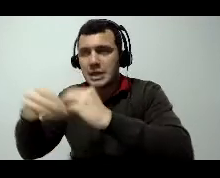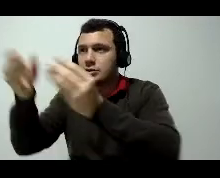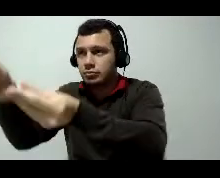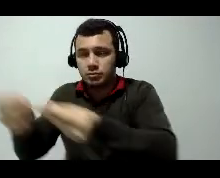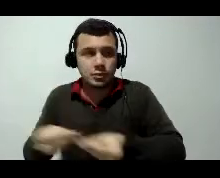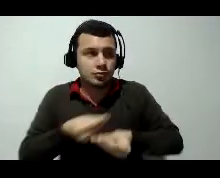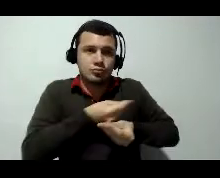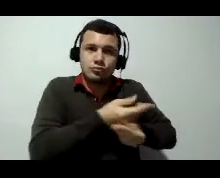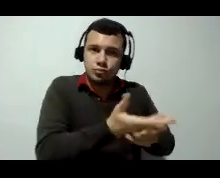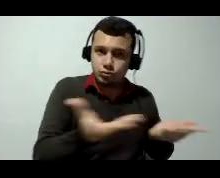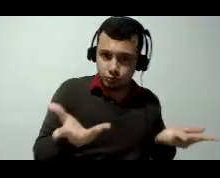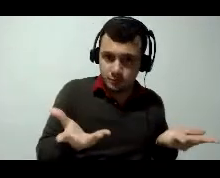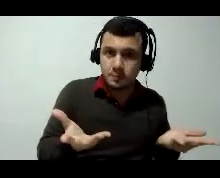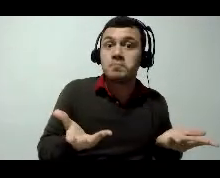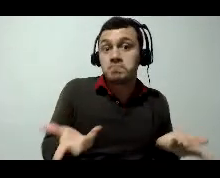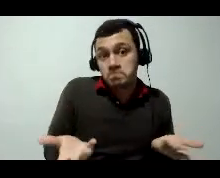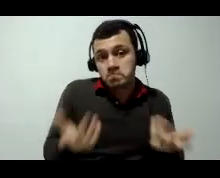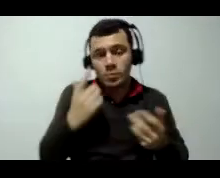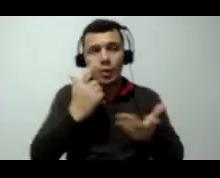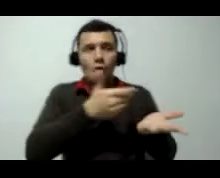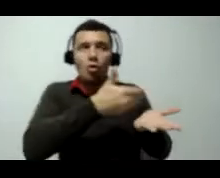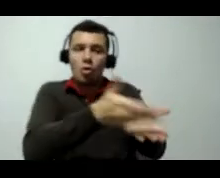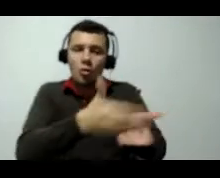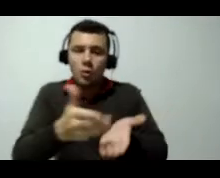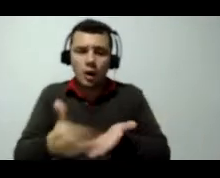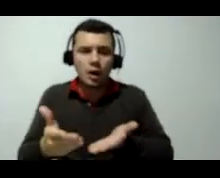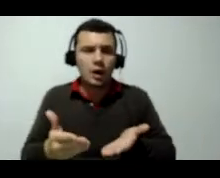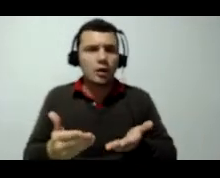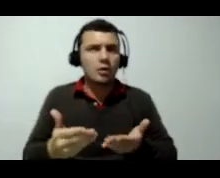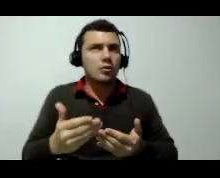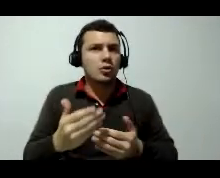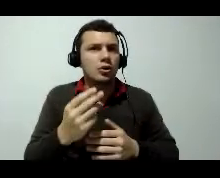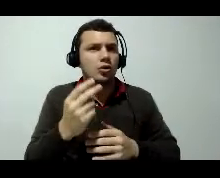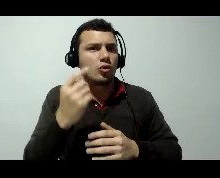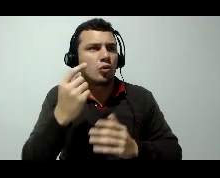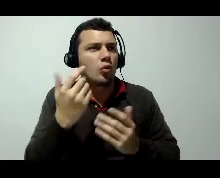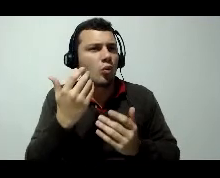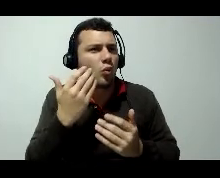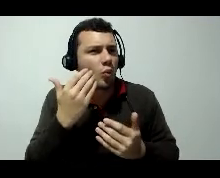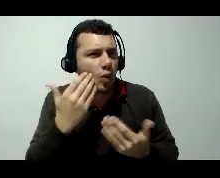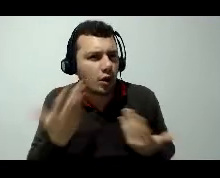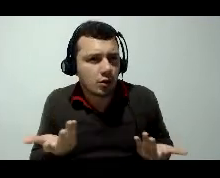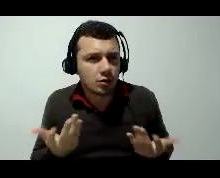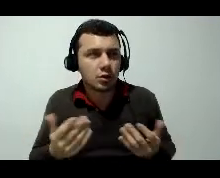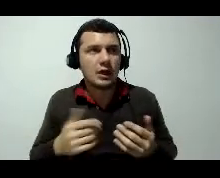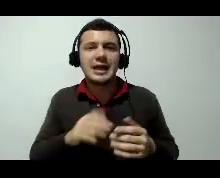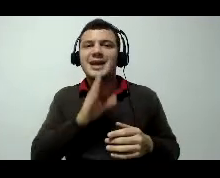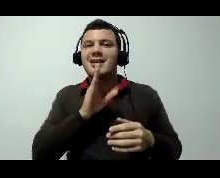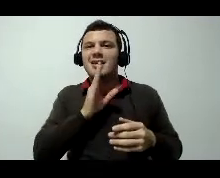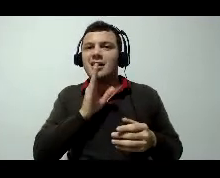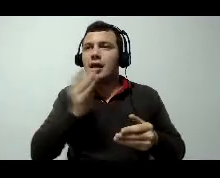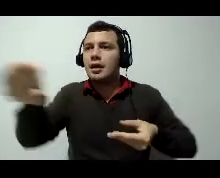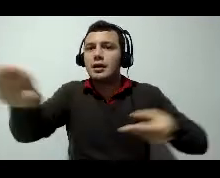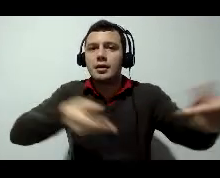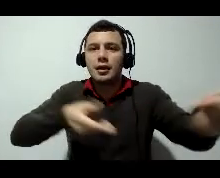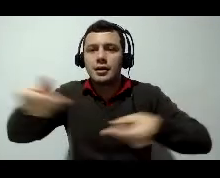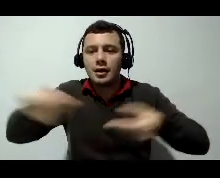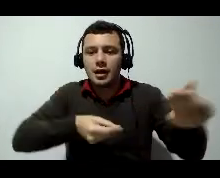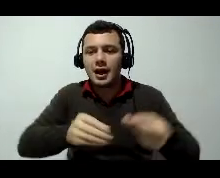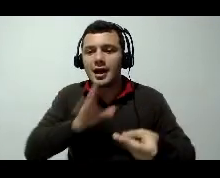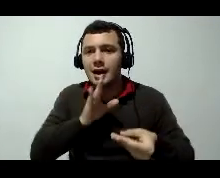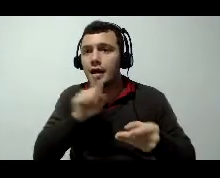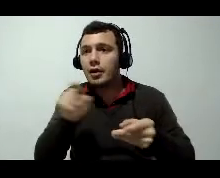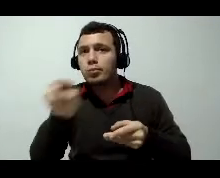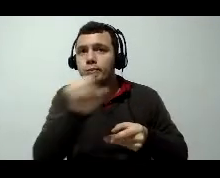decir? Cada cuánto se compran, tengo identificados mis proveedores, tengo identificado el tiempo de entrega de estos proveedores y